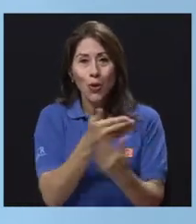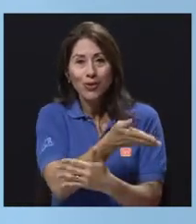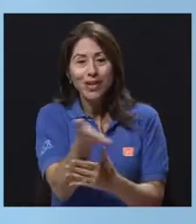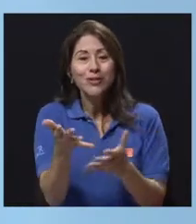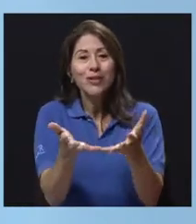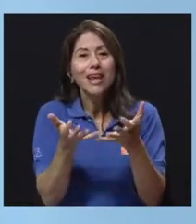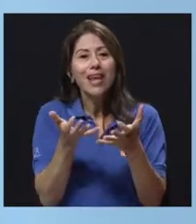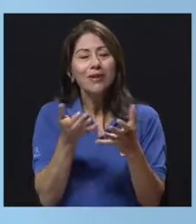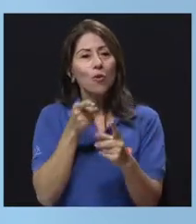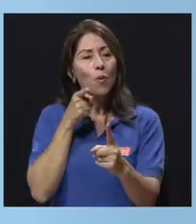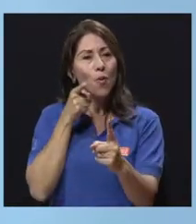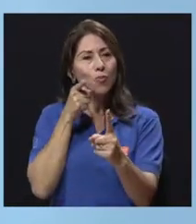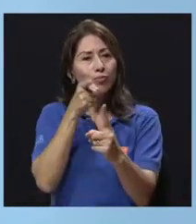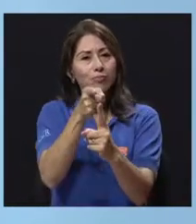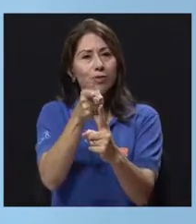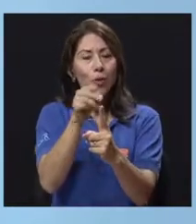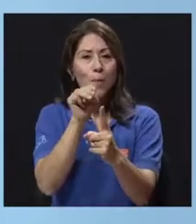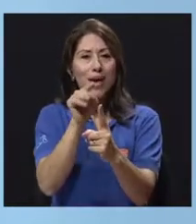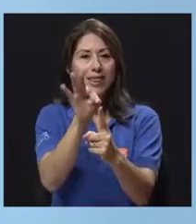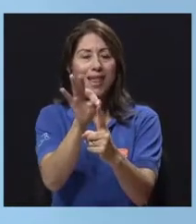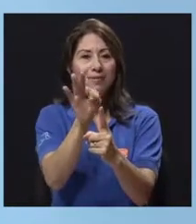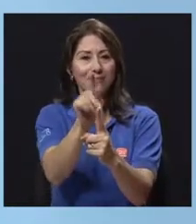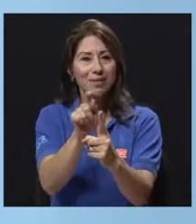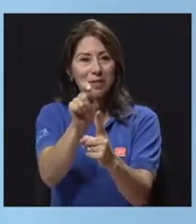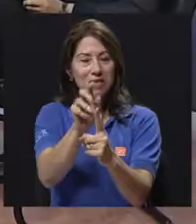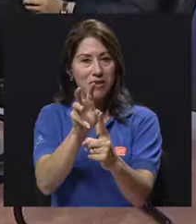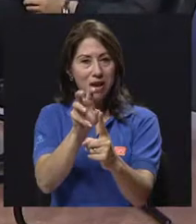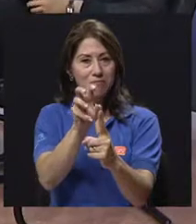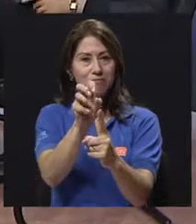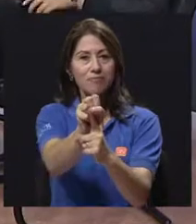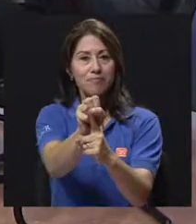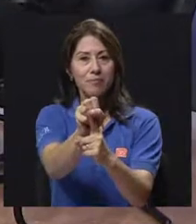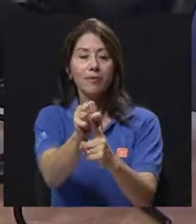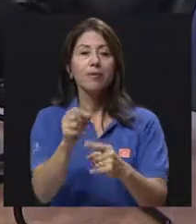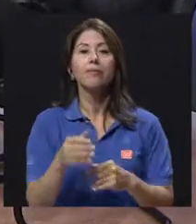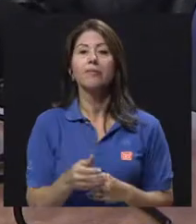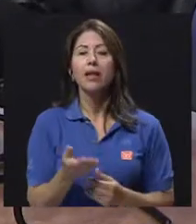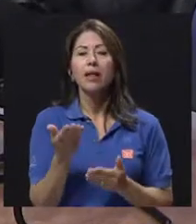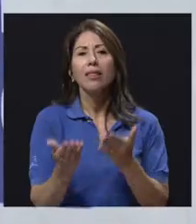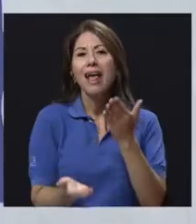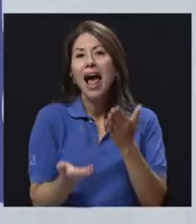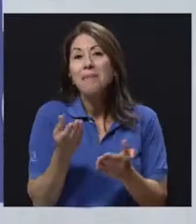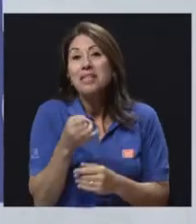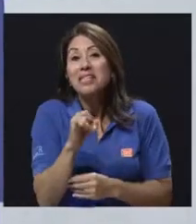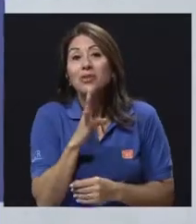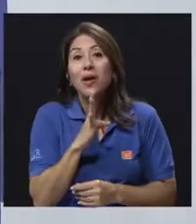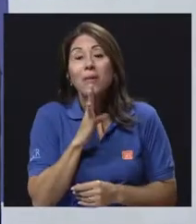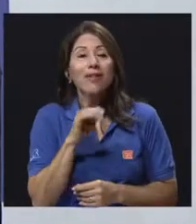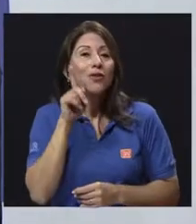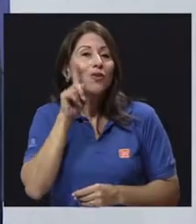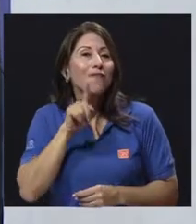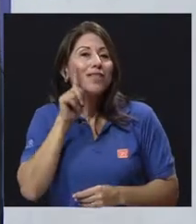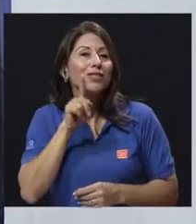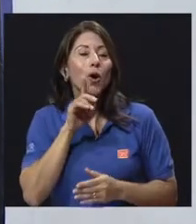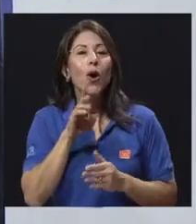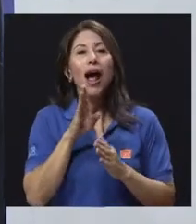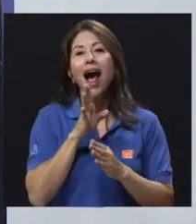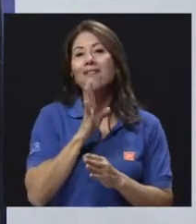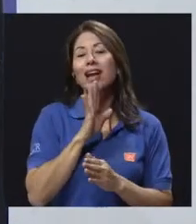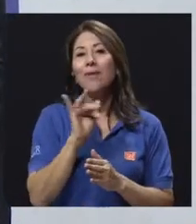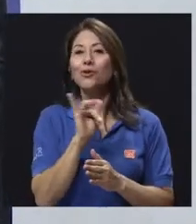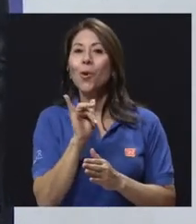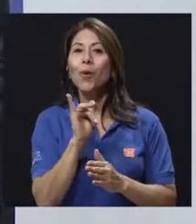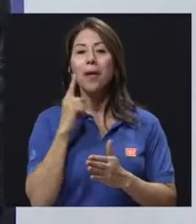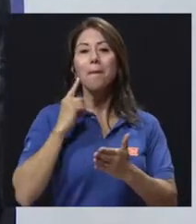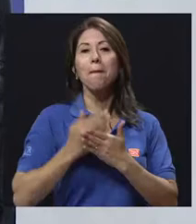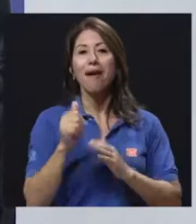digamos, una meta específica. Como en, tal vez digamos, si estuviéramos hablando de una ficción, hablaríamos de un casting, ¿verdad? Pero en este